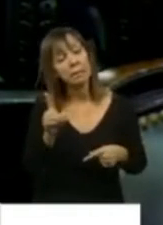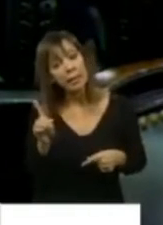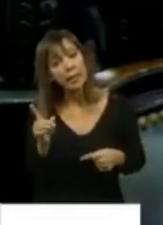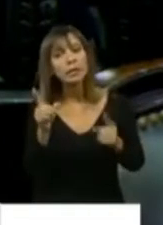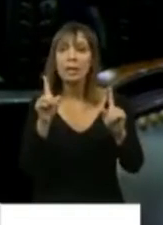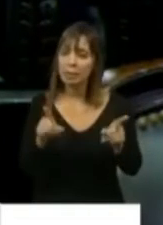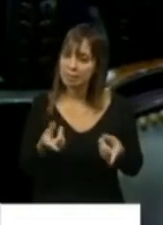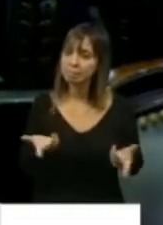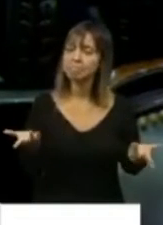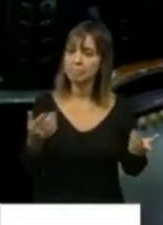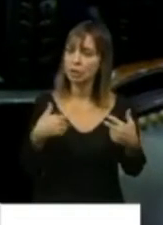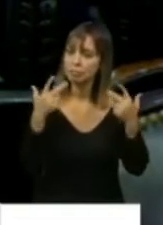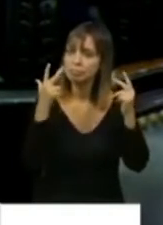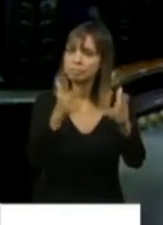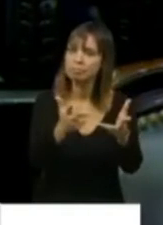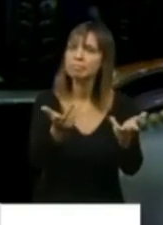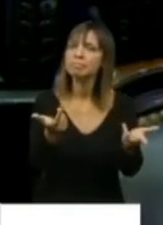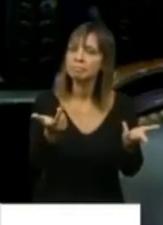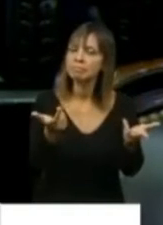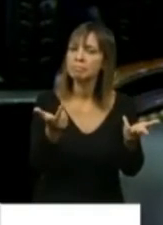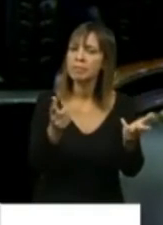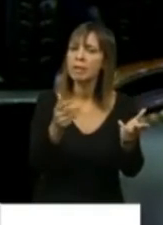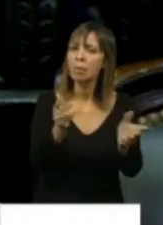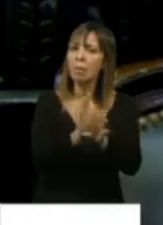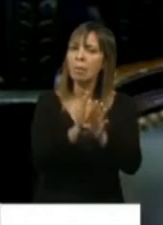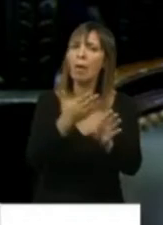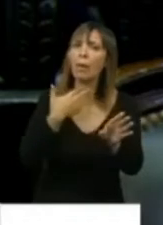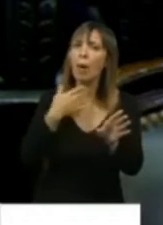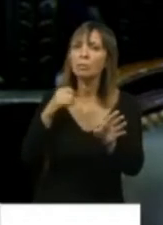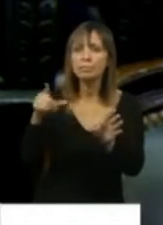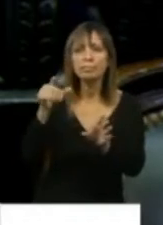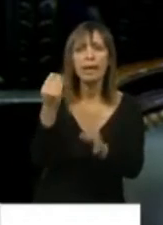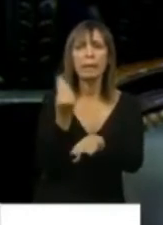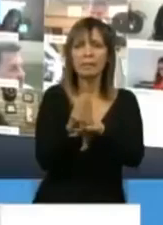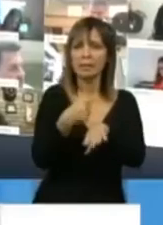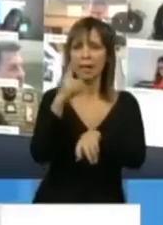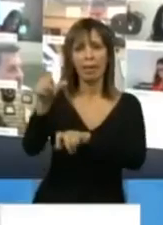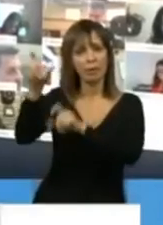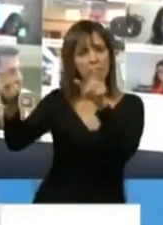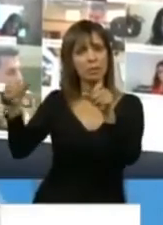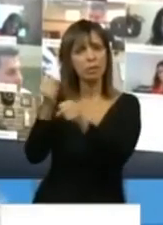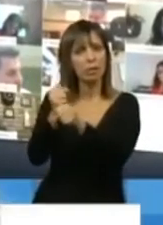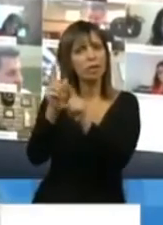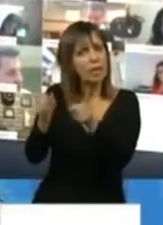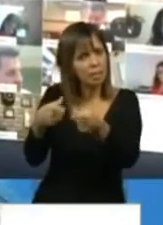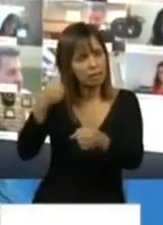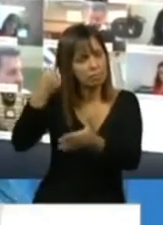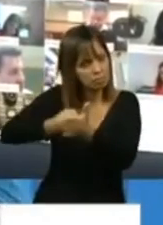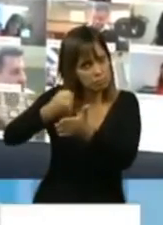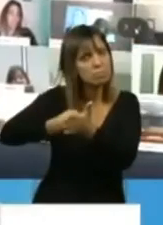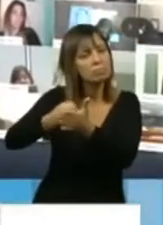la voz de otros trabajadores que también están haciendo una patriada y que también